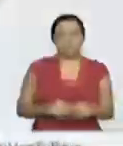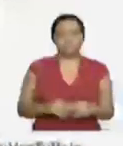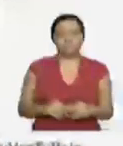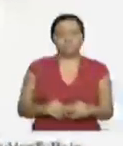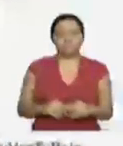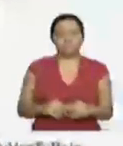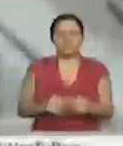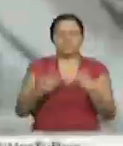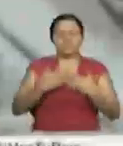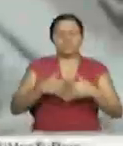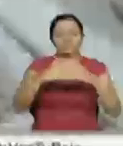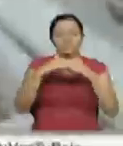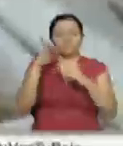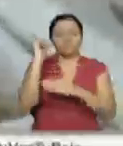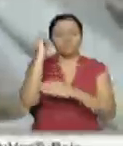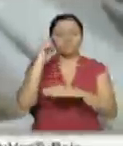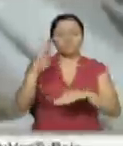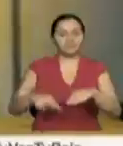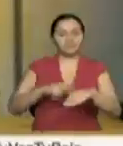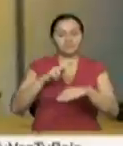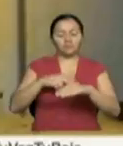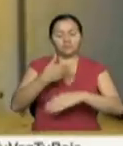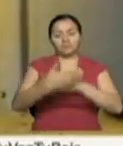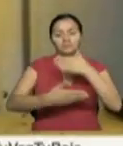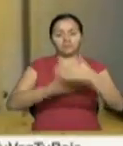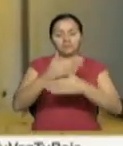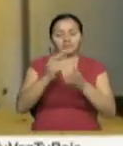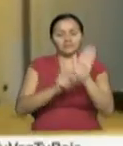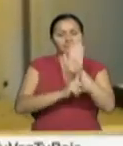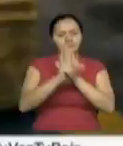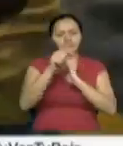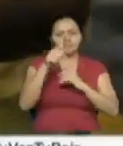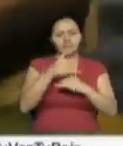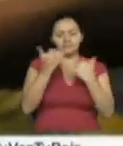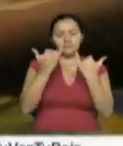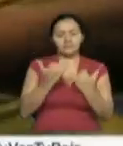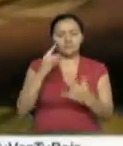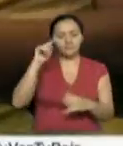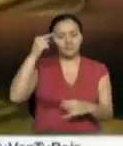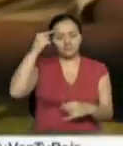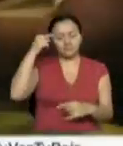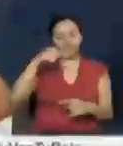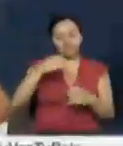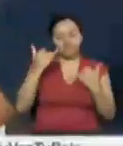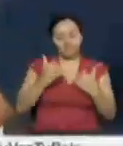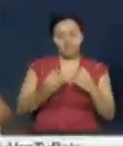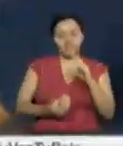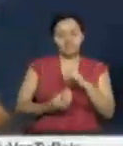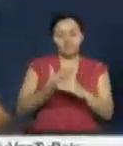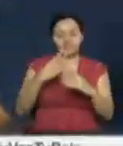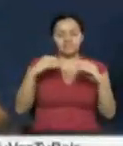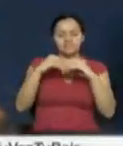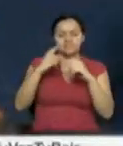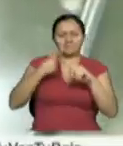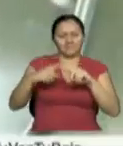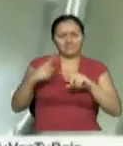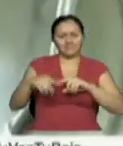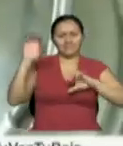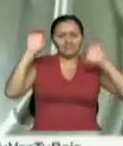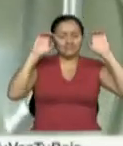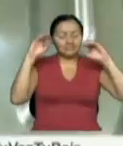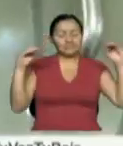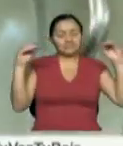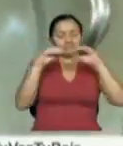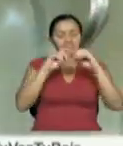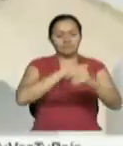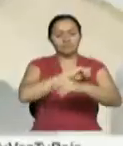El impulso de la industria nacional es un mecanismo de desarrollo para el actual gobierno, el cual ha creado una serie de estrategias para